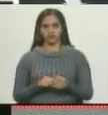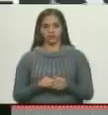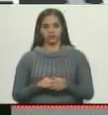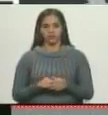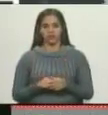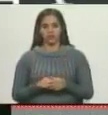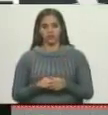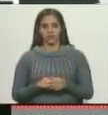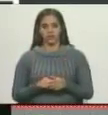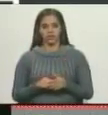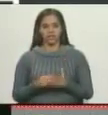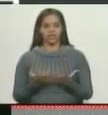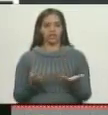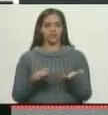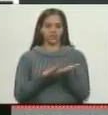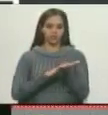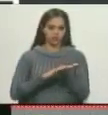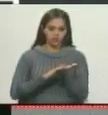acercando posiciones.